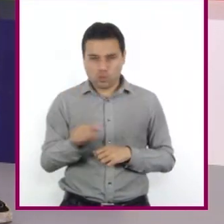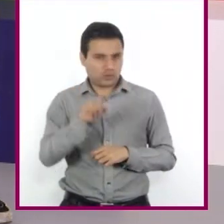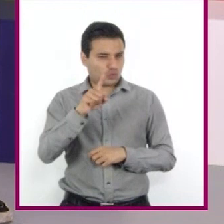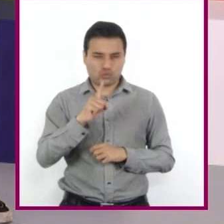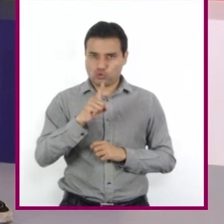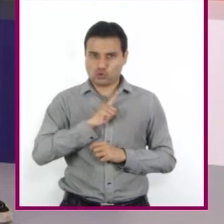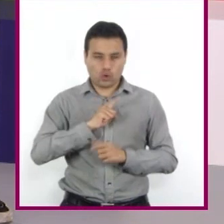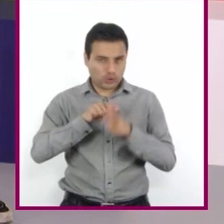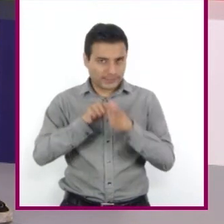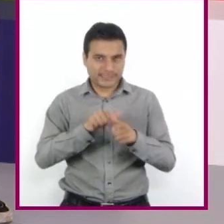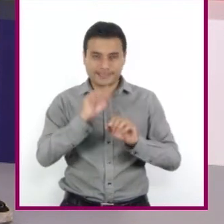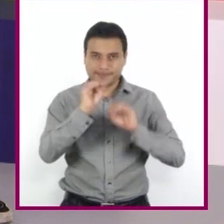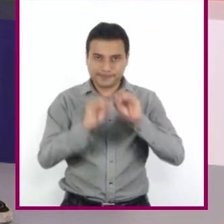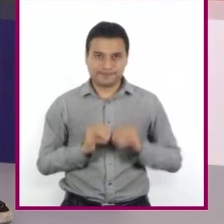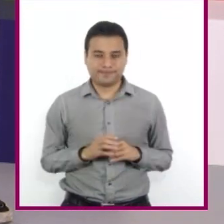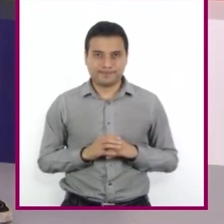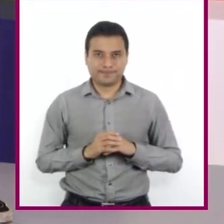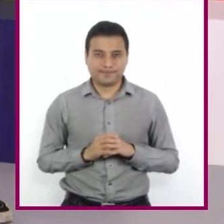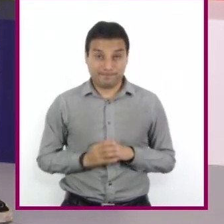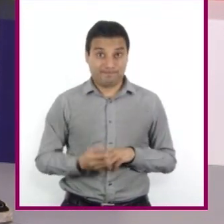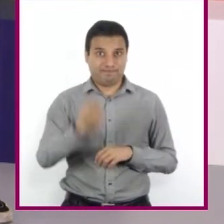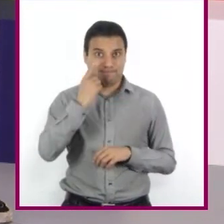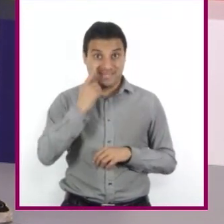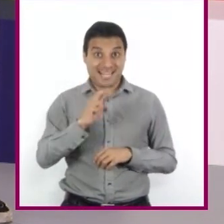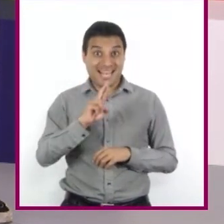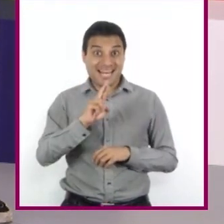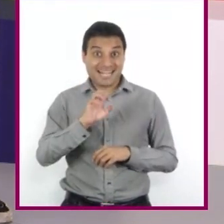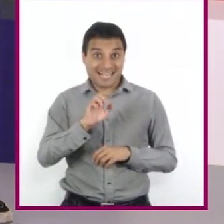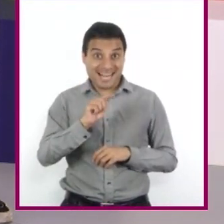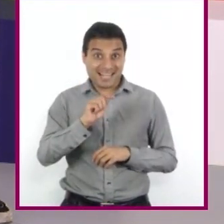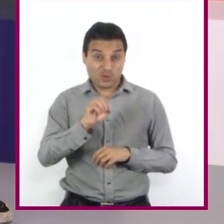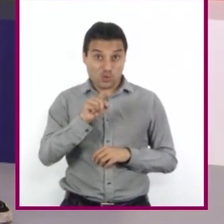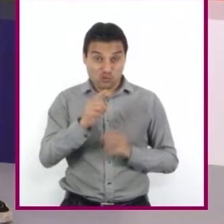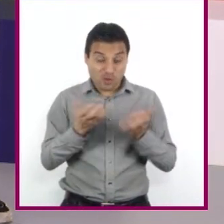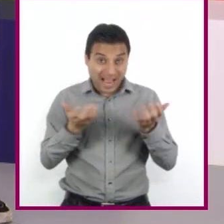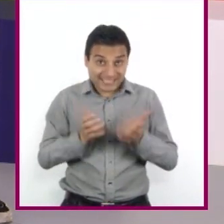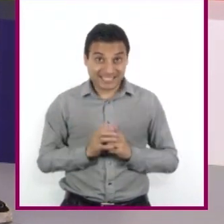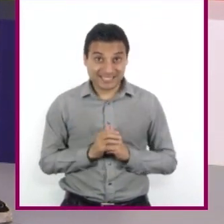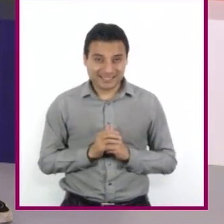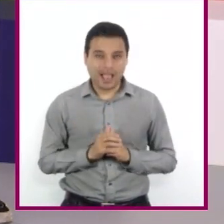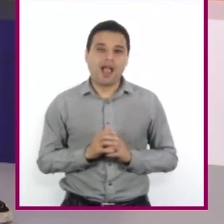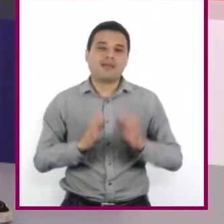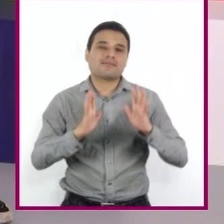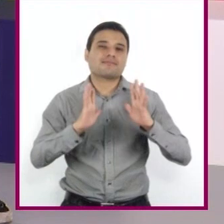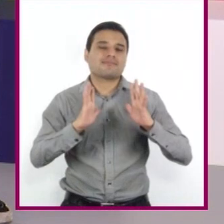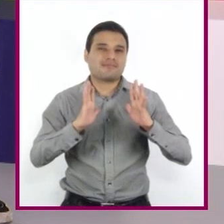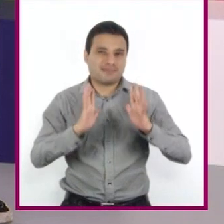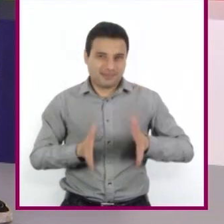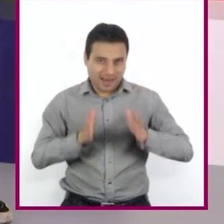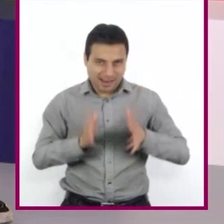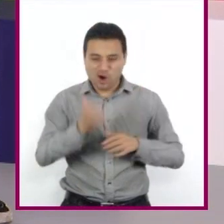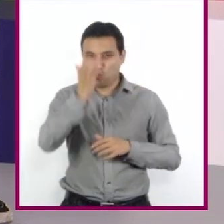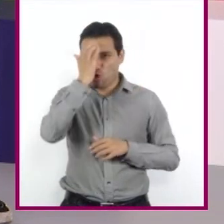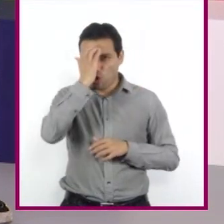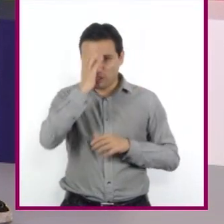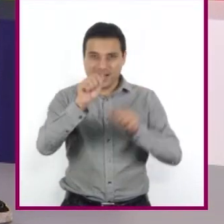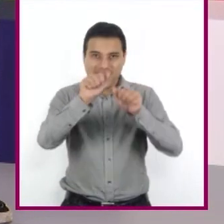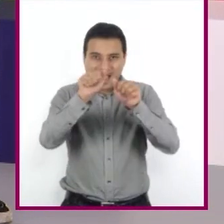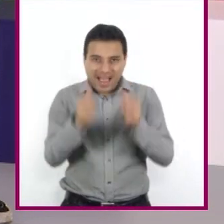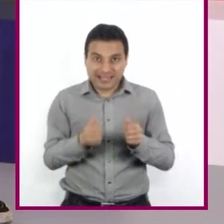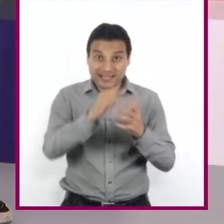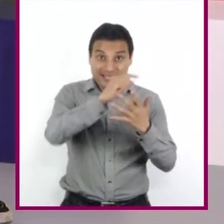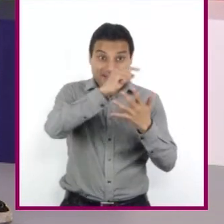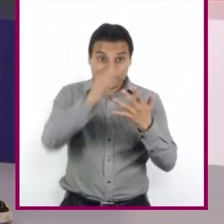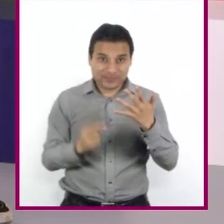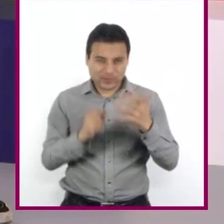puedan. Al realizar el reto de esta sesión, estarán utilizando e identificando elementos del arte que les permitirán